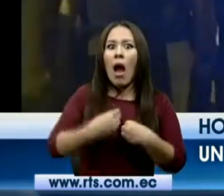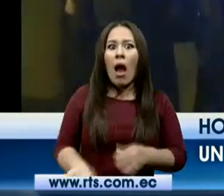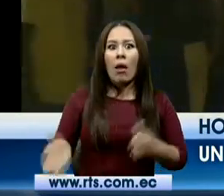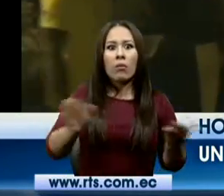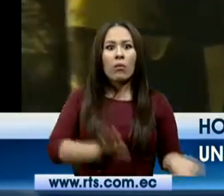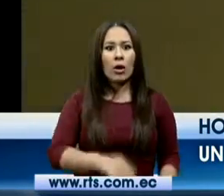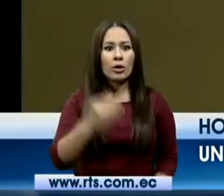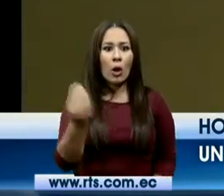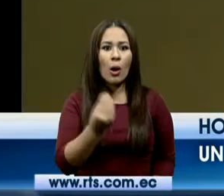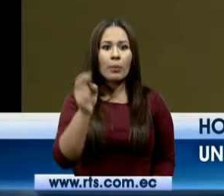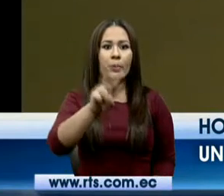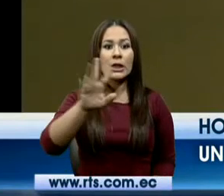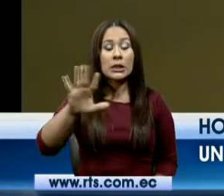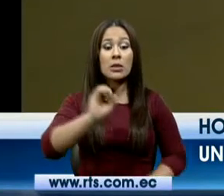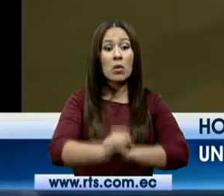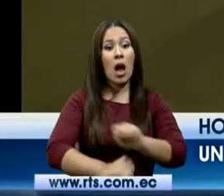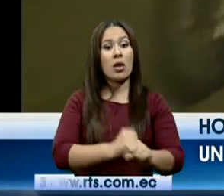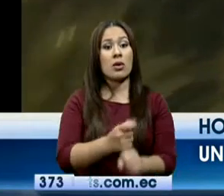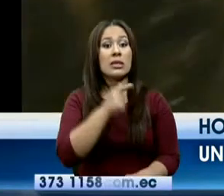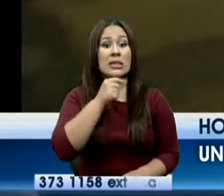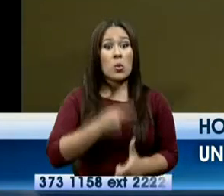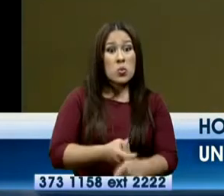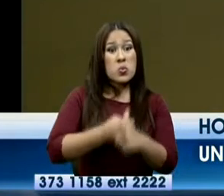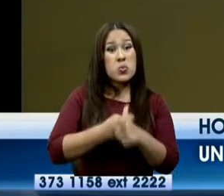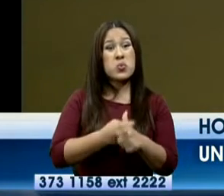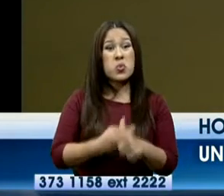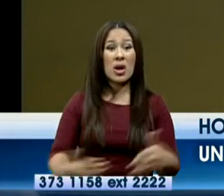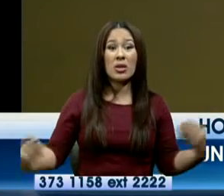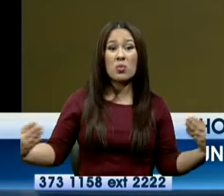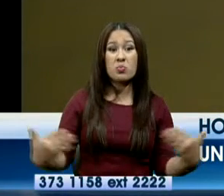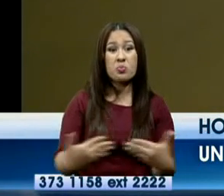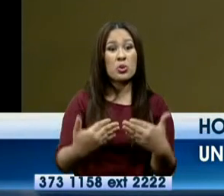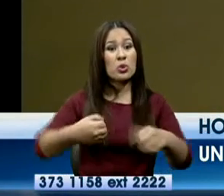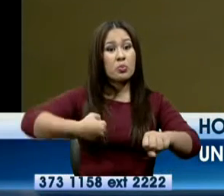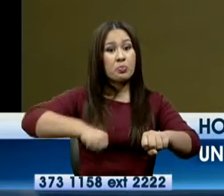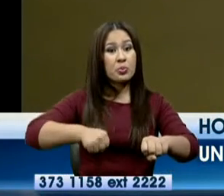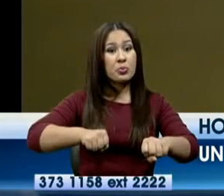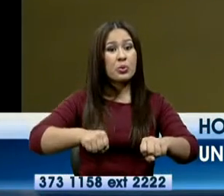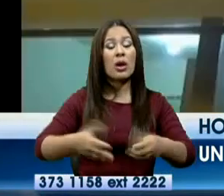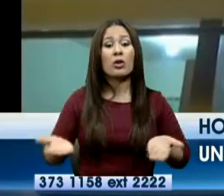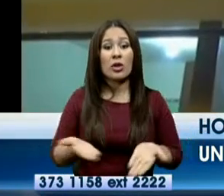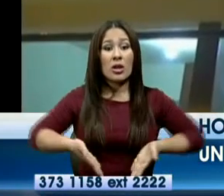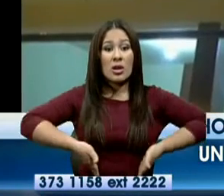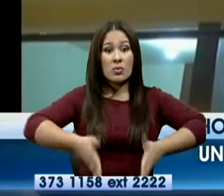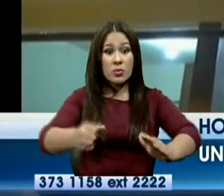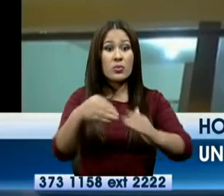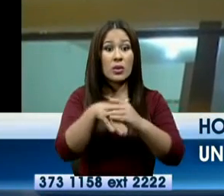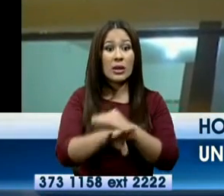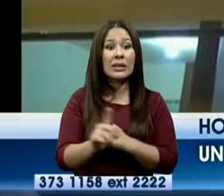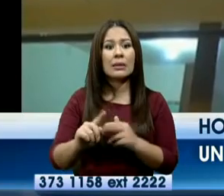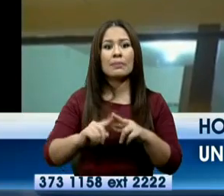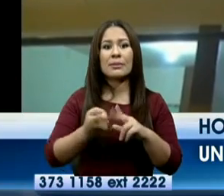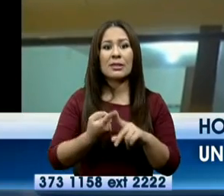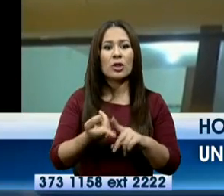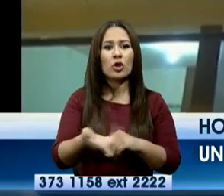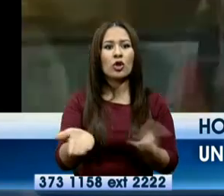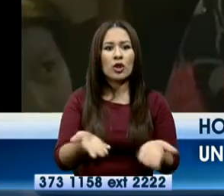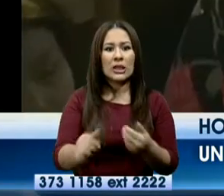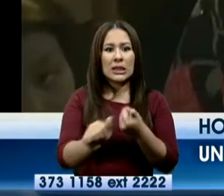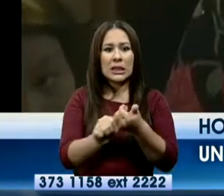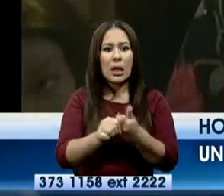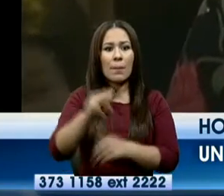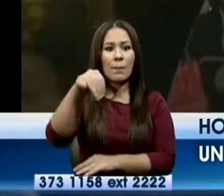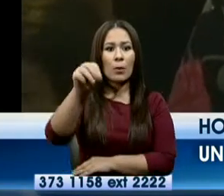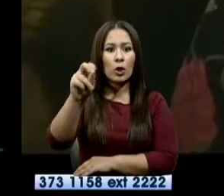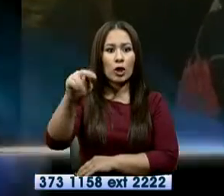joven de 25 años, quien resultó gravemente herido en un accidente de tránsito en la vía de ingreso principal al Cantón Montalvo.